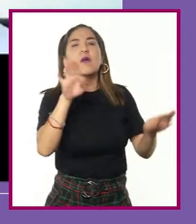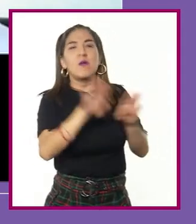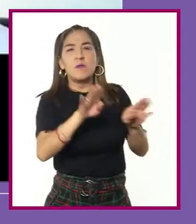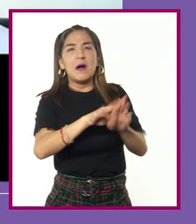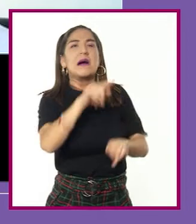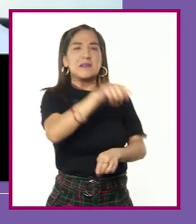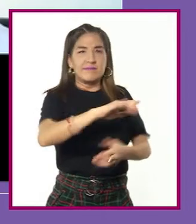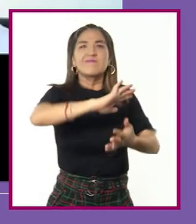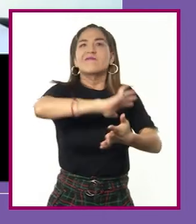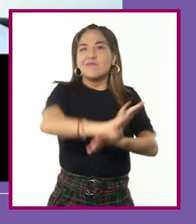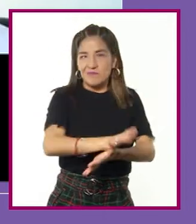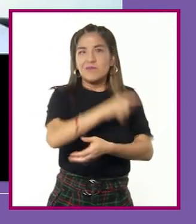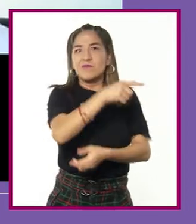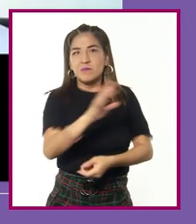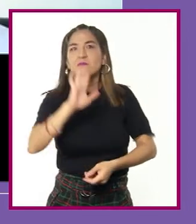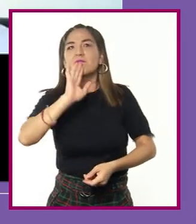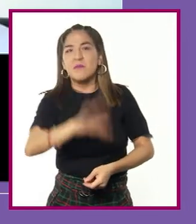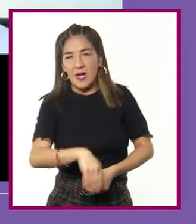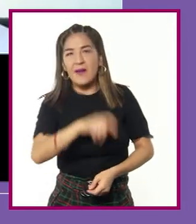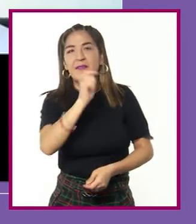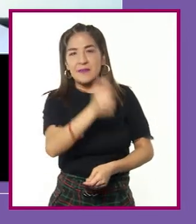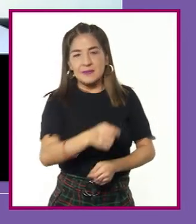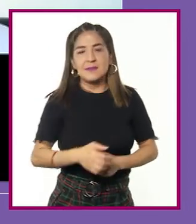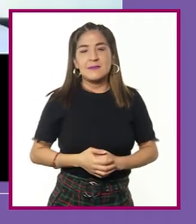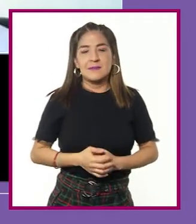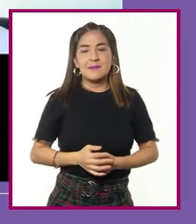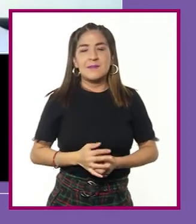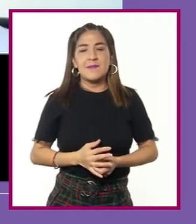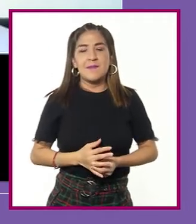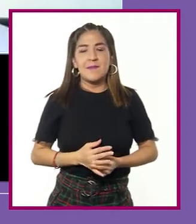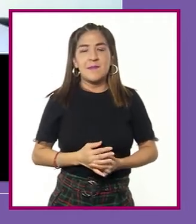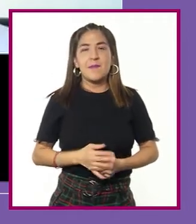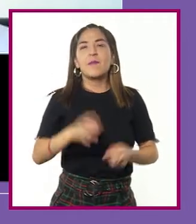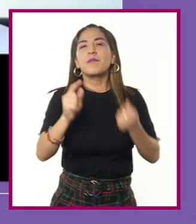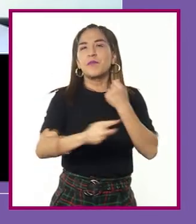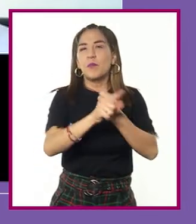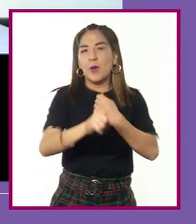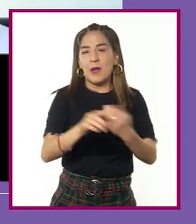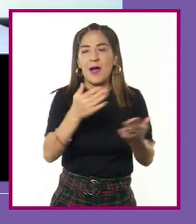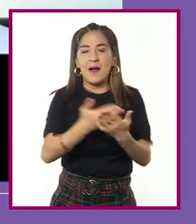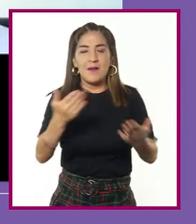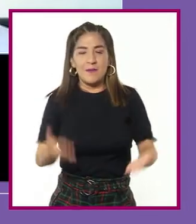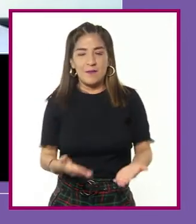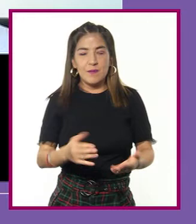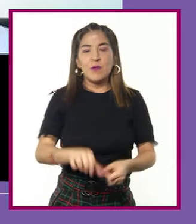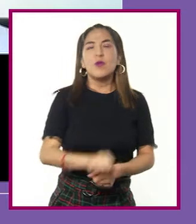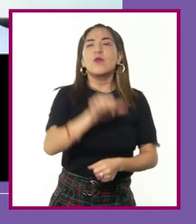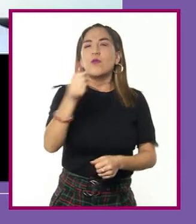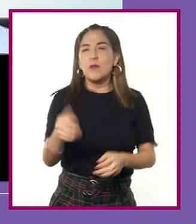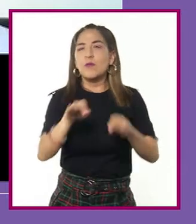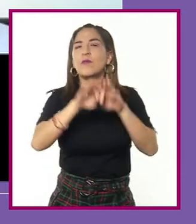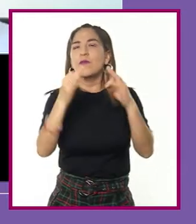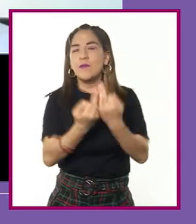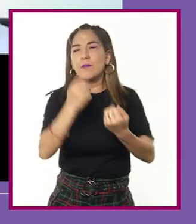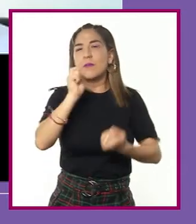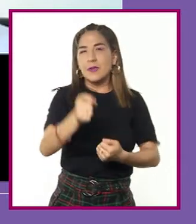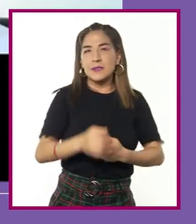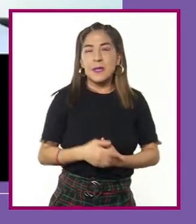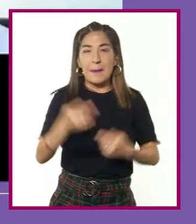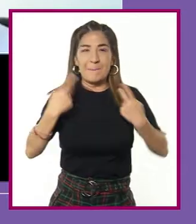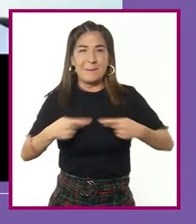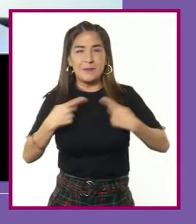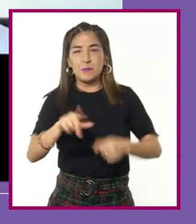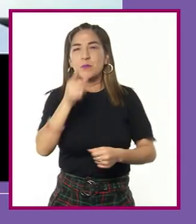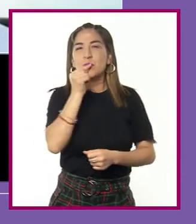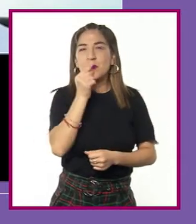autoridad que corresponde con el escenario actual. Otra forma es cuando, por ejemplo, un policía